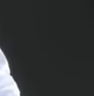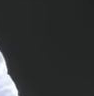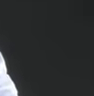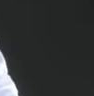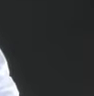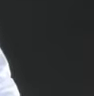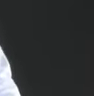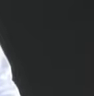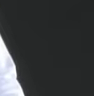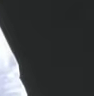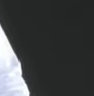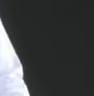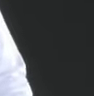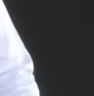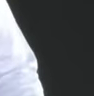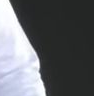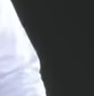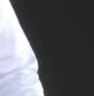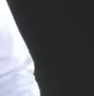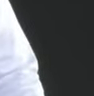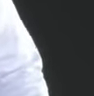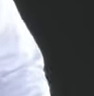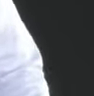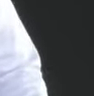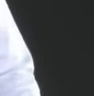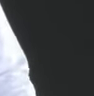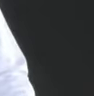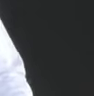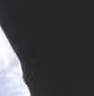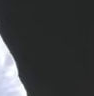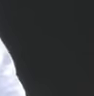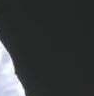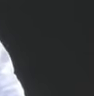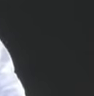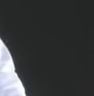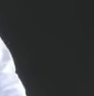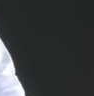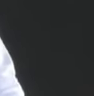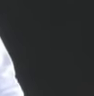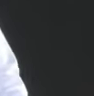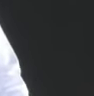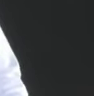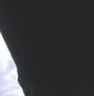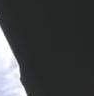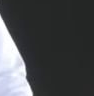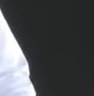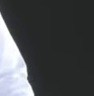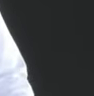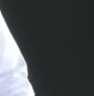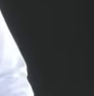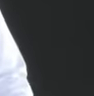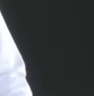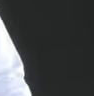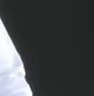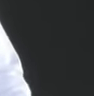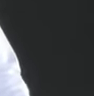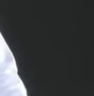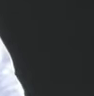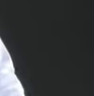especialmente al nuevo equipo de gestión al frente del Ministerio de Educación, porque estamos profundamente